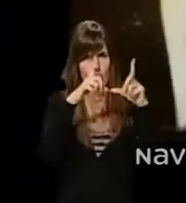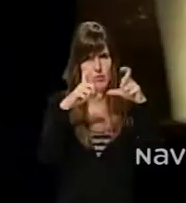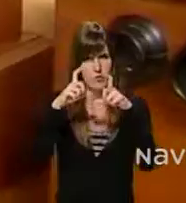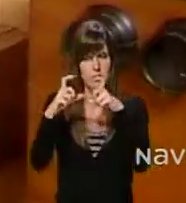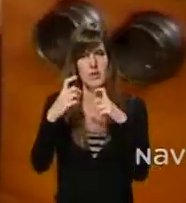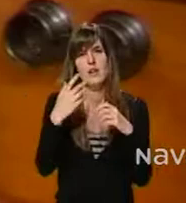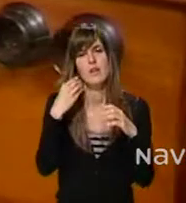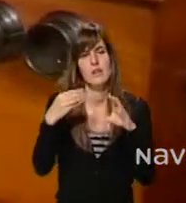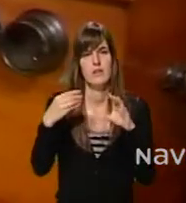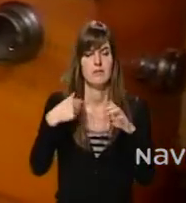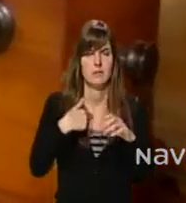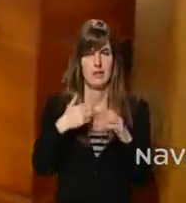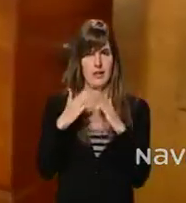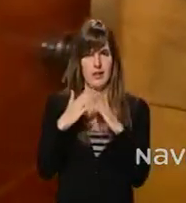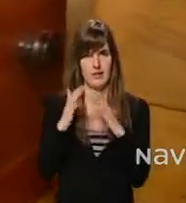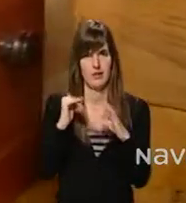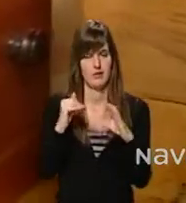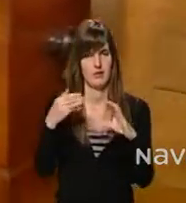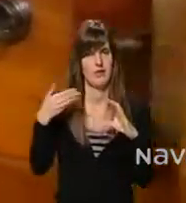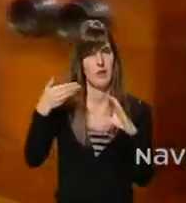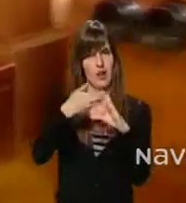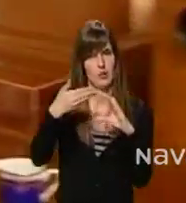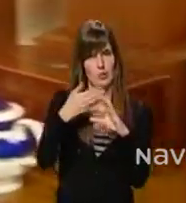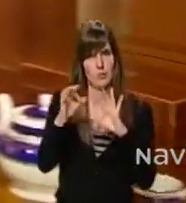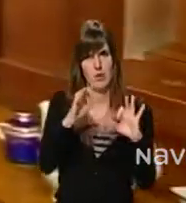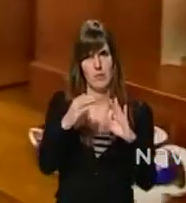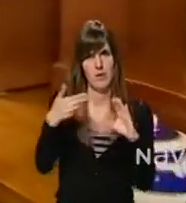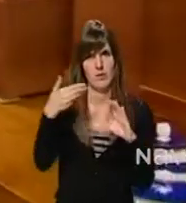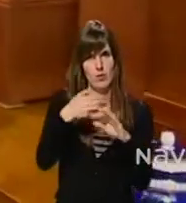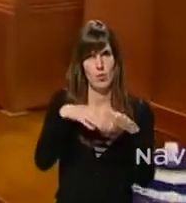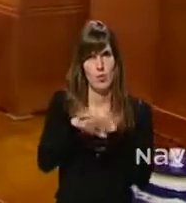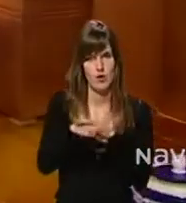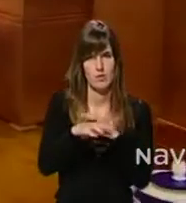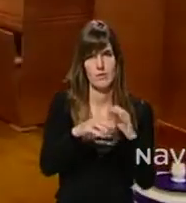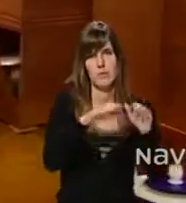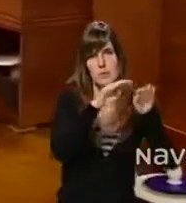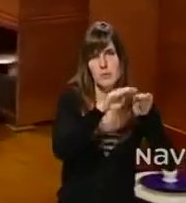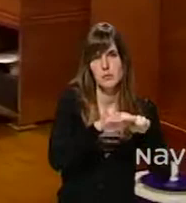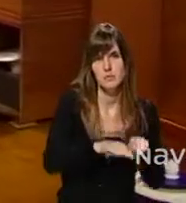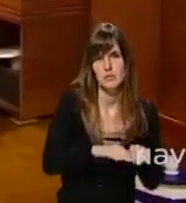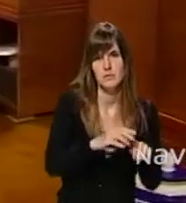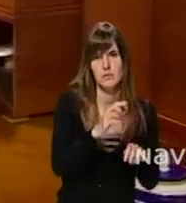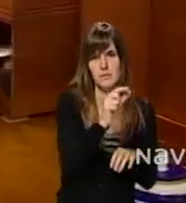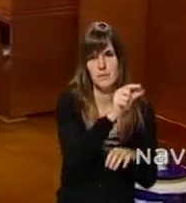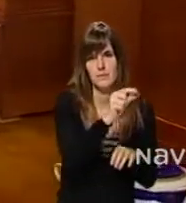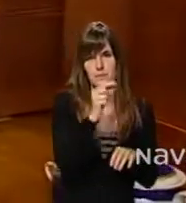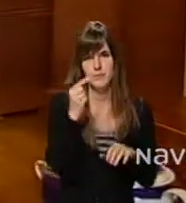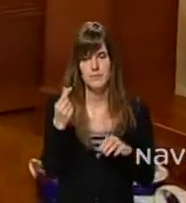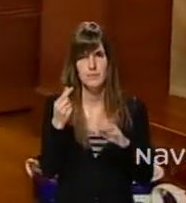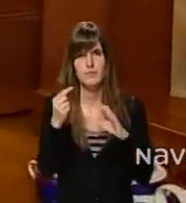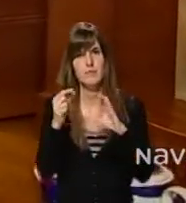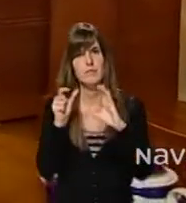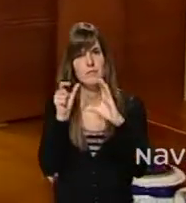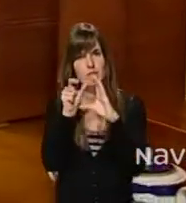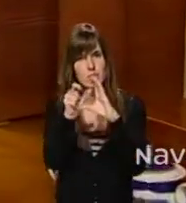serie de cartuchos que tú los tienes preparados de antemano, los guardas aquí en un cajón y pues vas